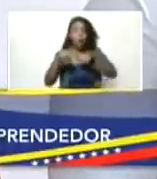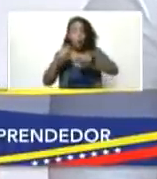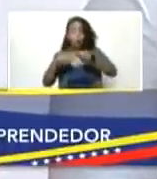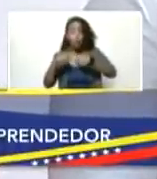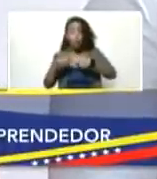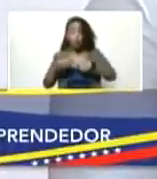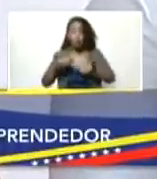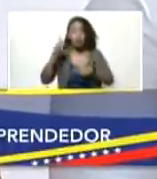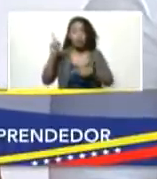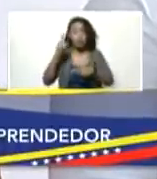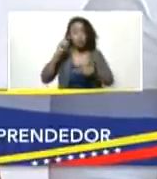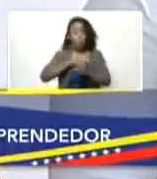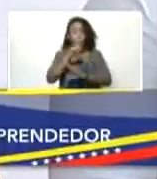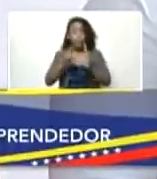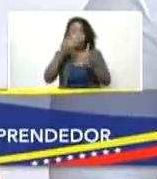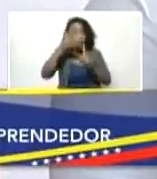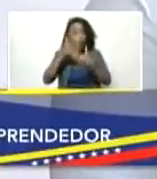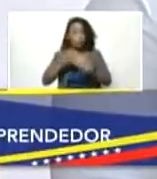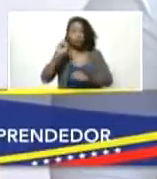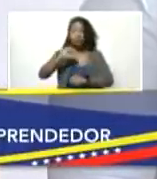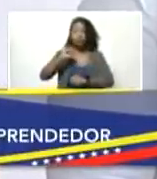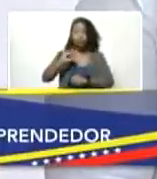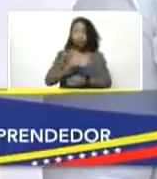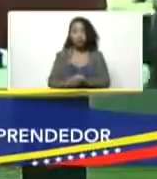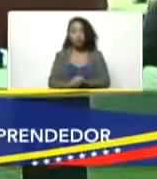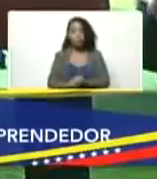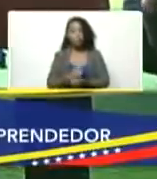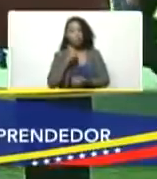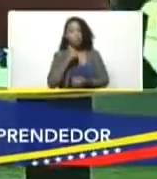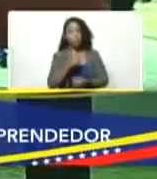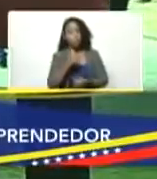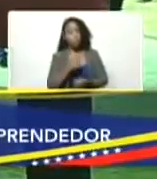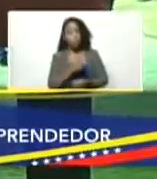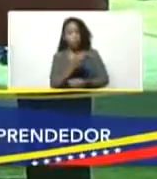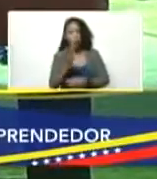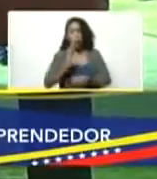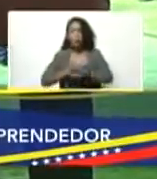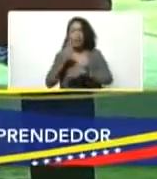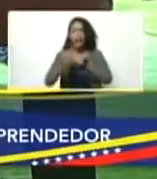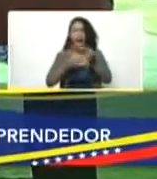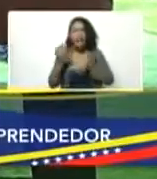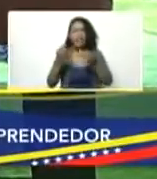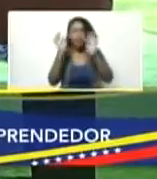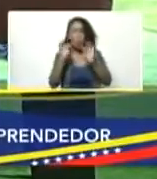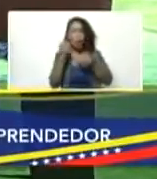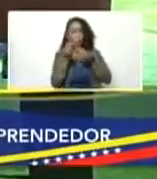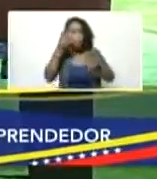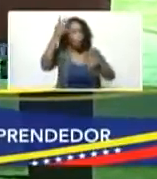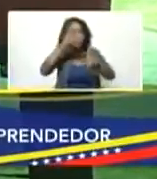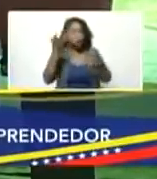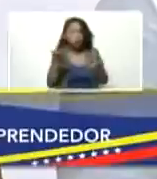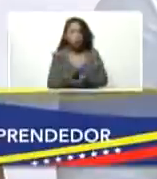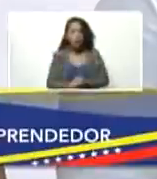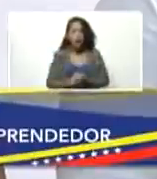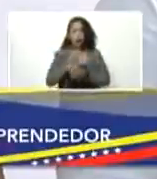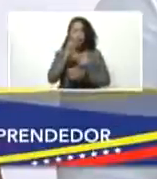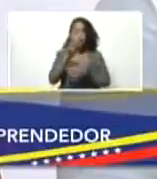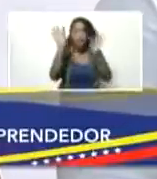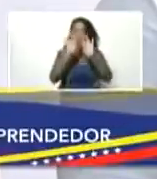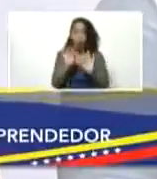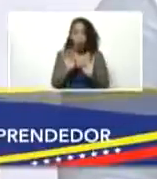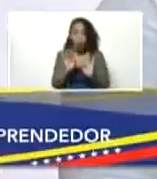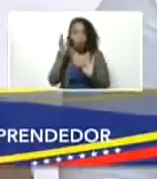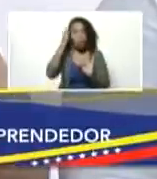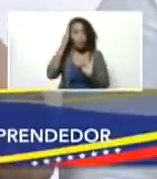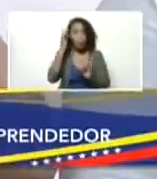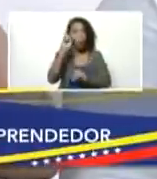Así es. Correcto. Y ustedes, ¿por qué vías dan esta formación? Bueno, hay dos modalidades.